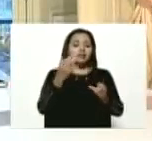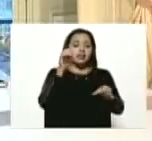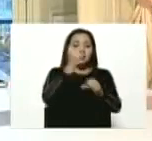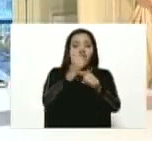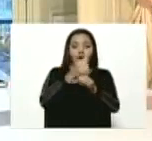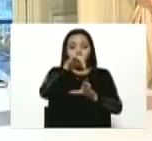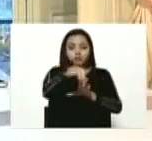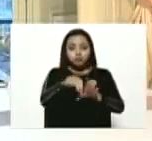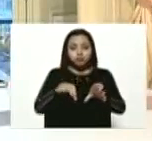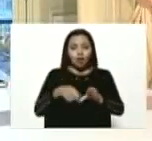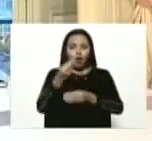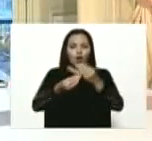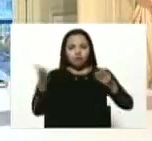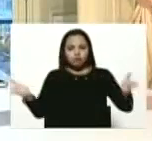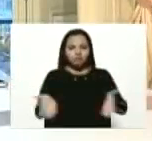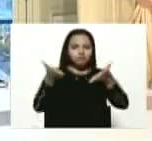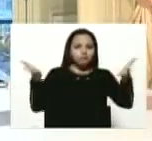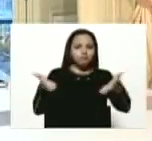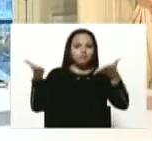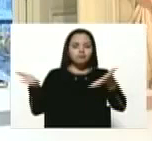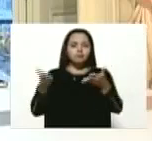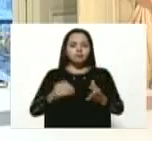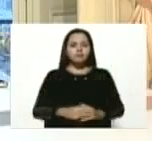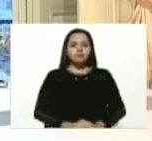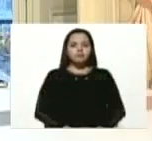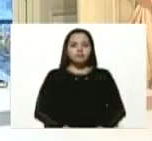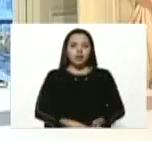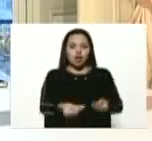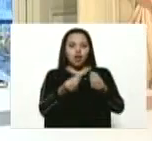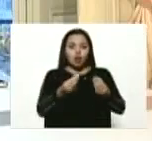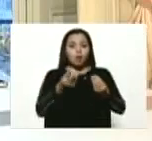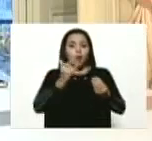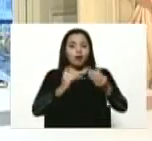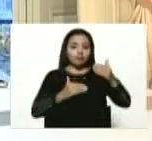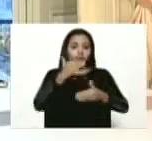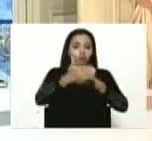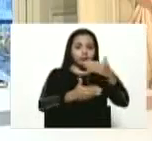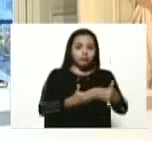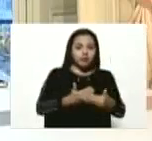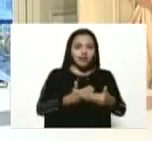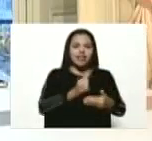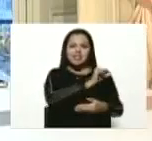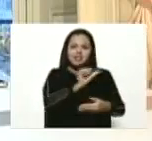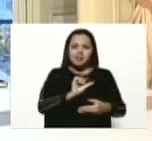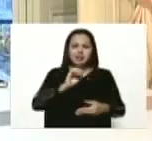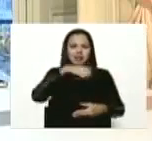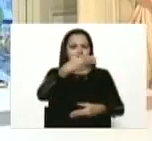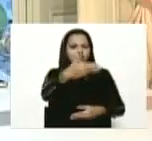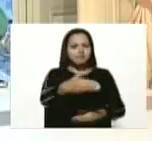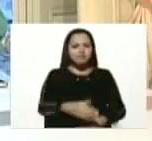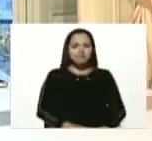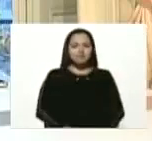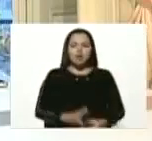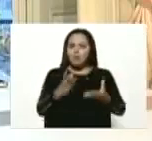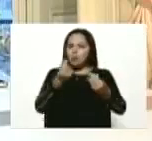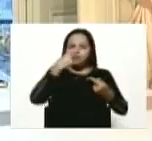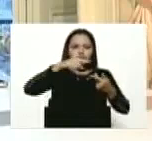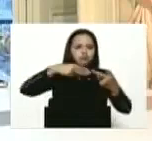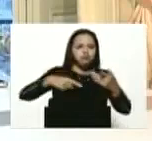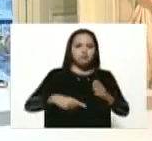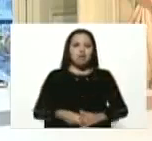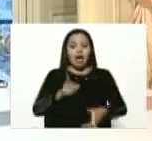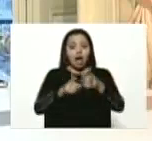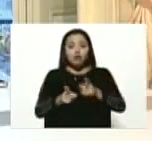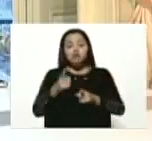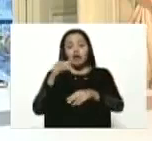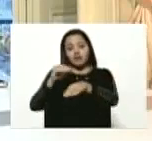¿Cómo estamos avanzando? ¿Y cómo vamos a avanzar en los días y semanas que vienen? En muchas cosas. Algunas las